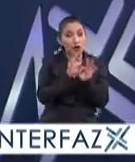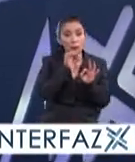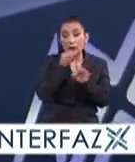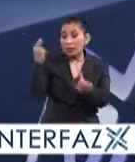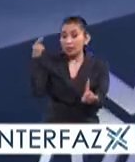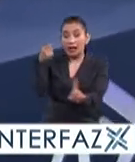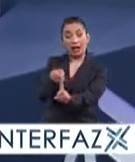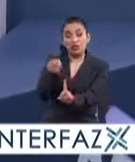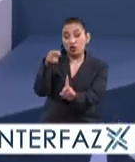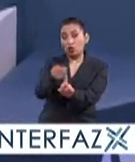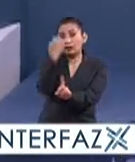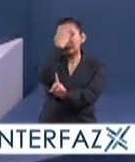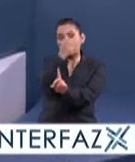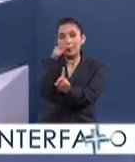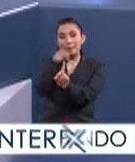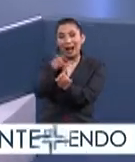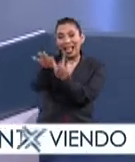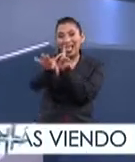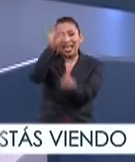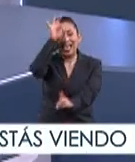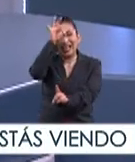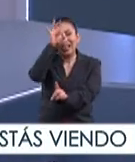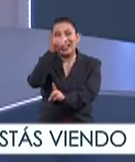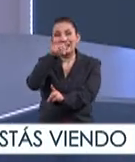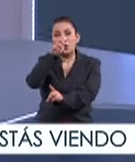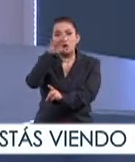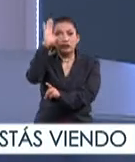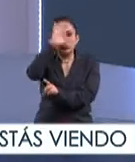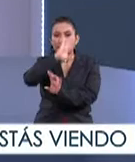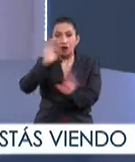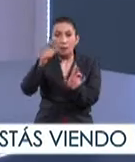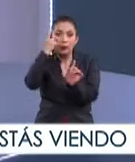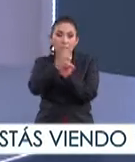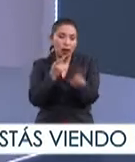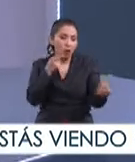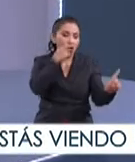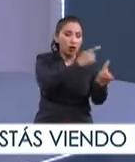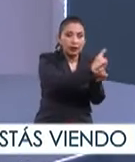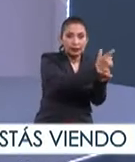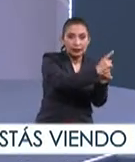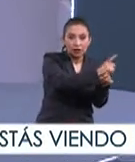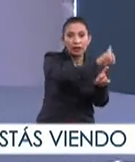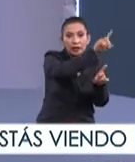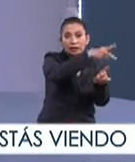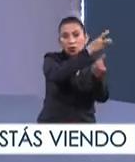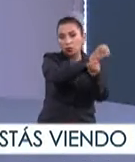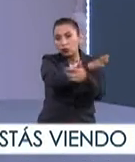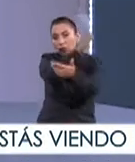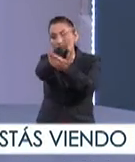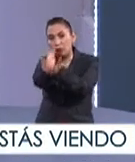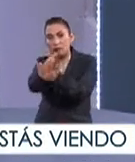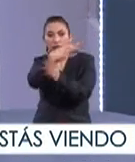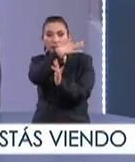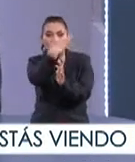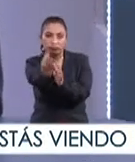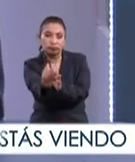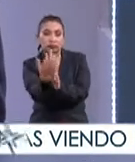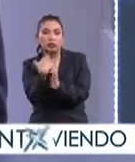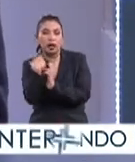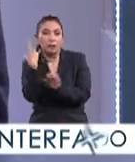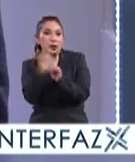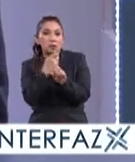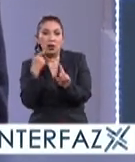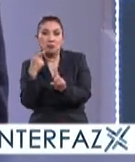pueden, digamos, que hacer su examen poniendo como opción esta licenciatura, sino más bien es un segundo paso, ¿no? Exacto, no puede ser como de